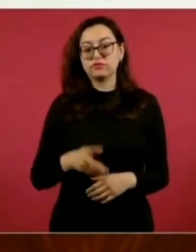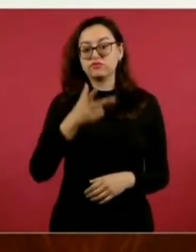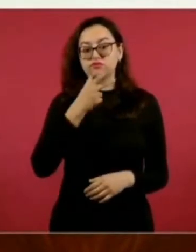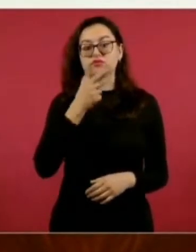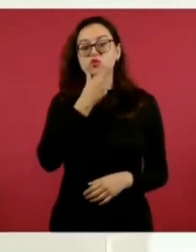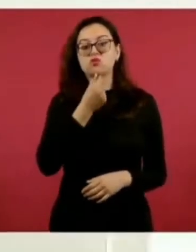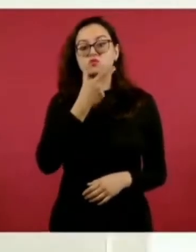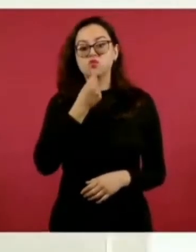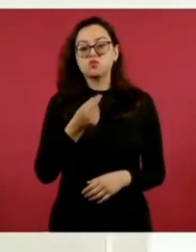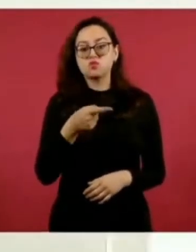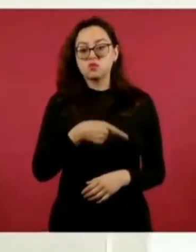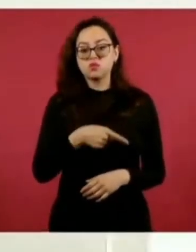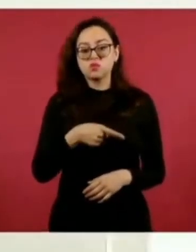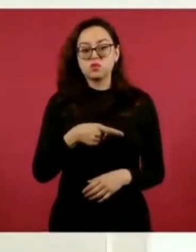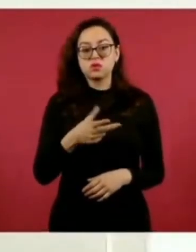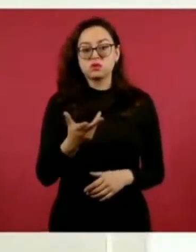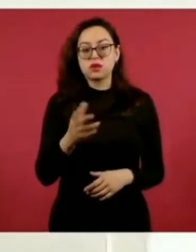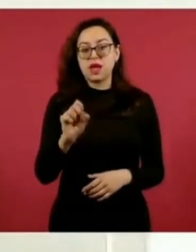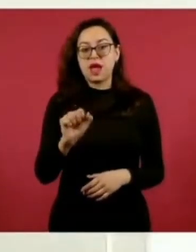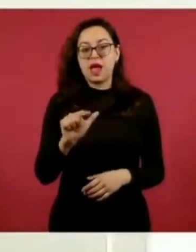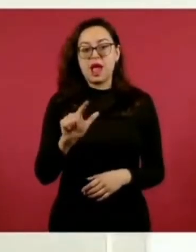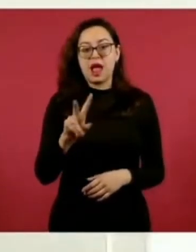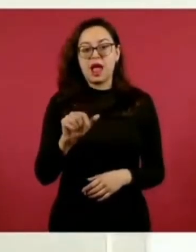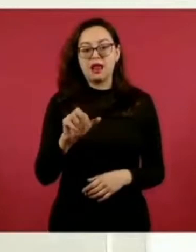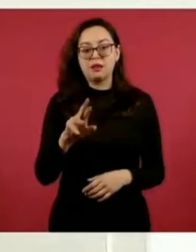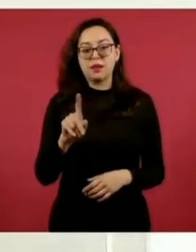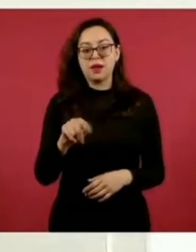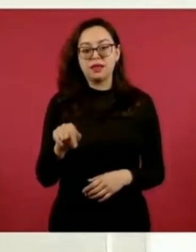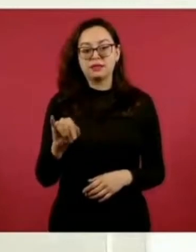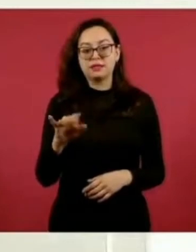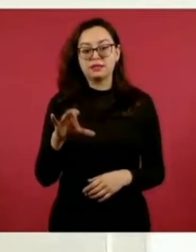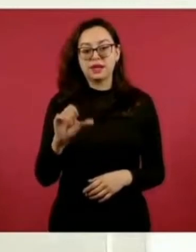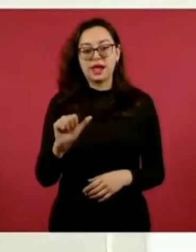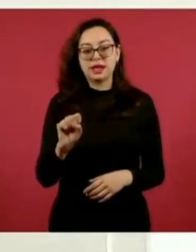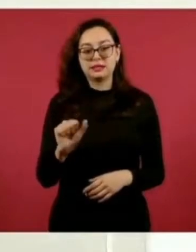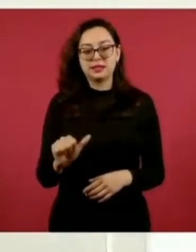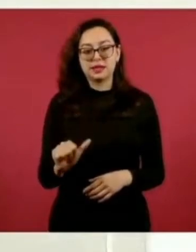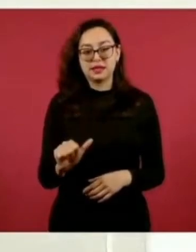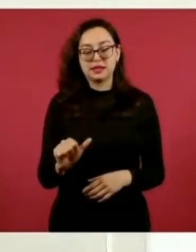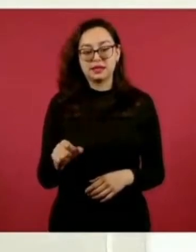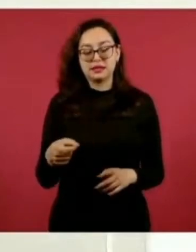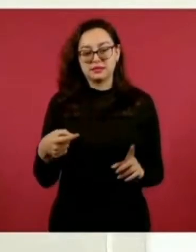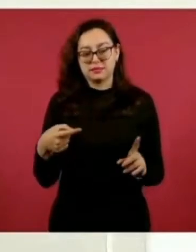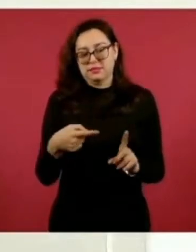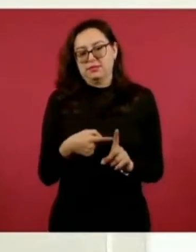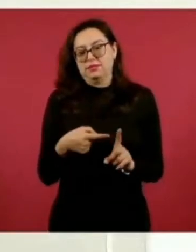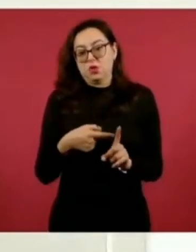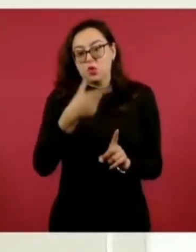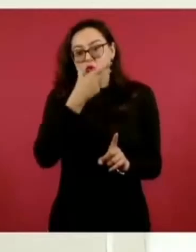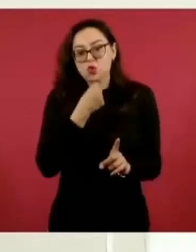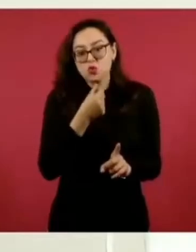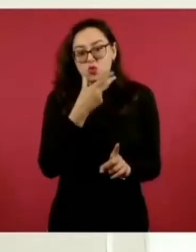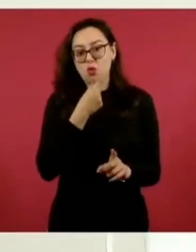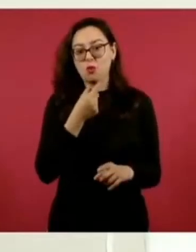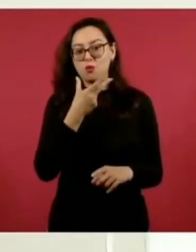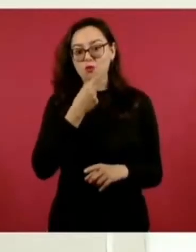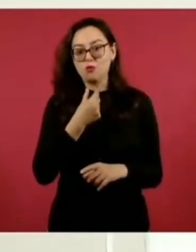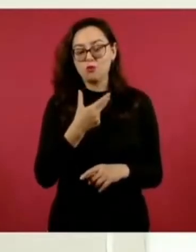Álvarez y Casa, que es uno de los más acérrimos